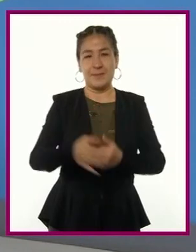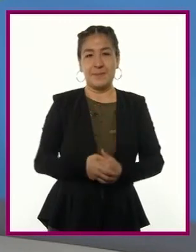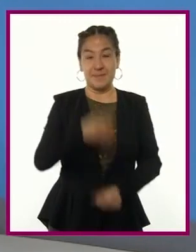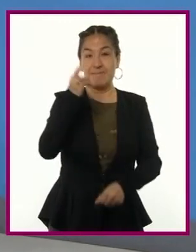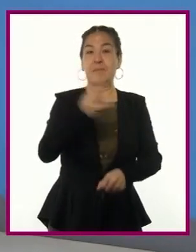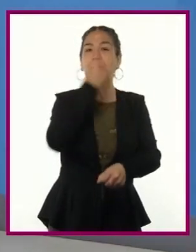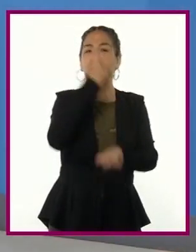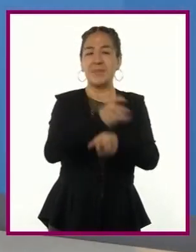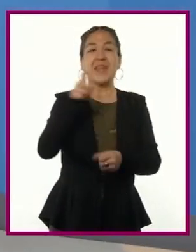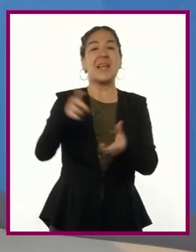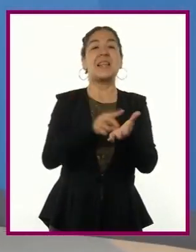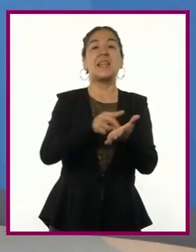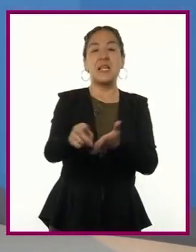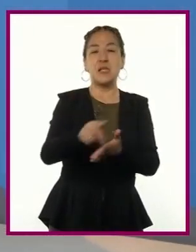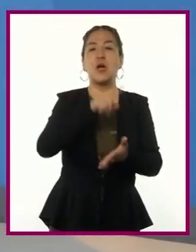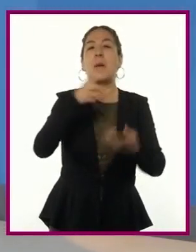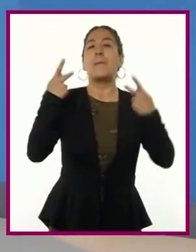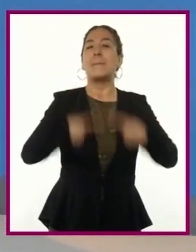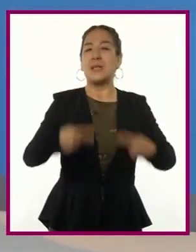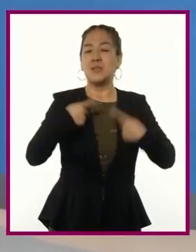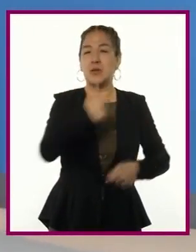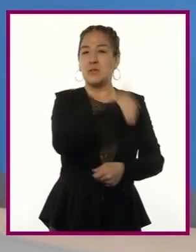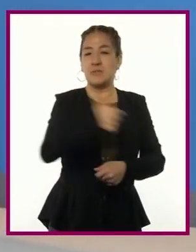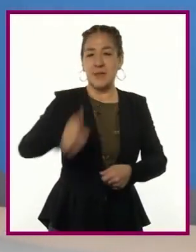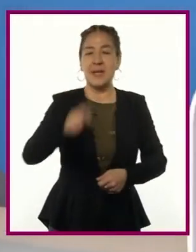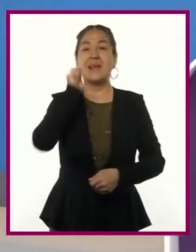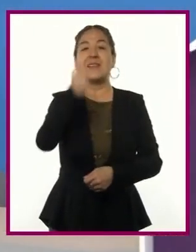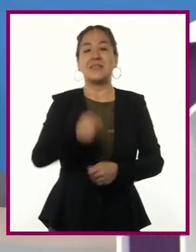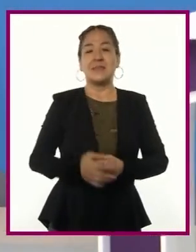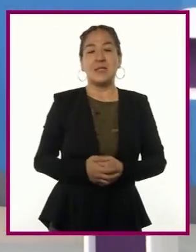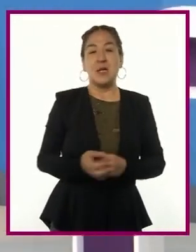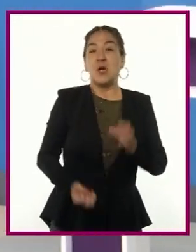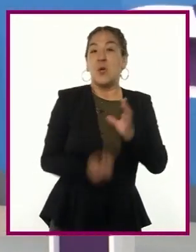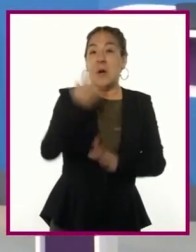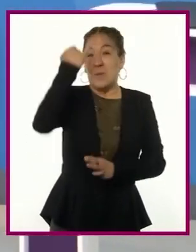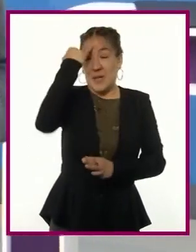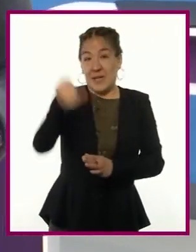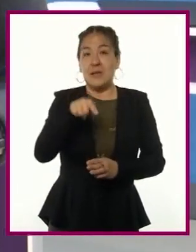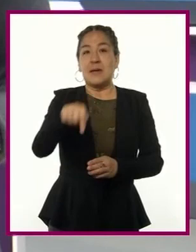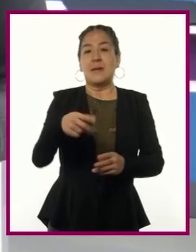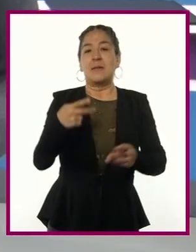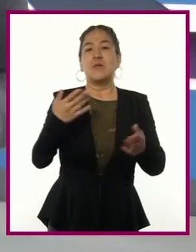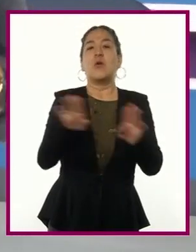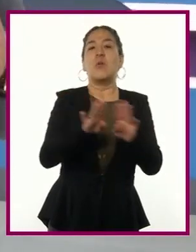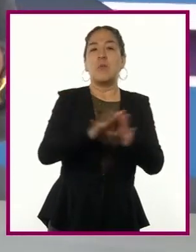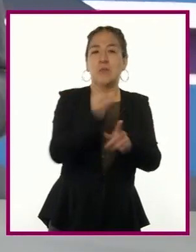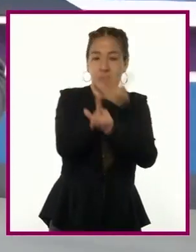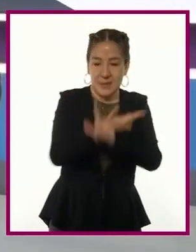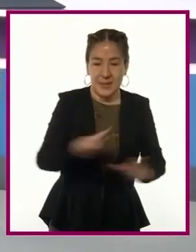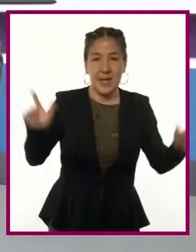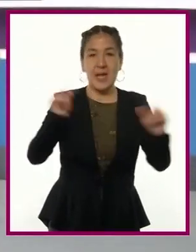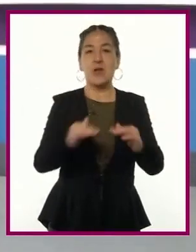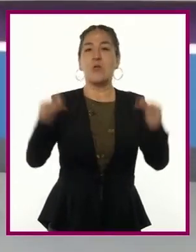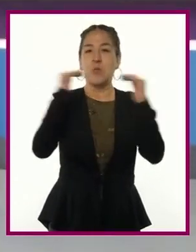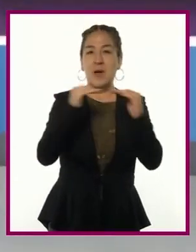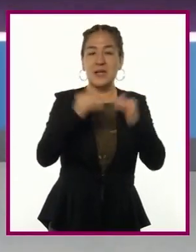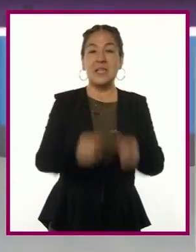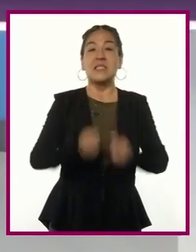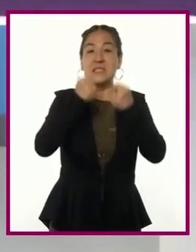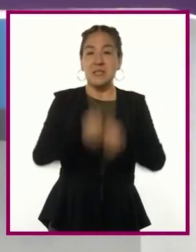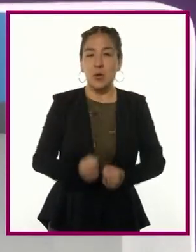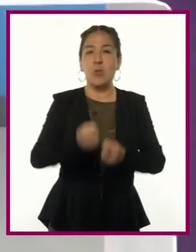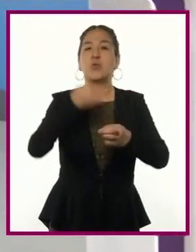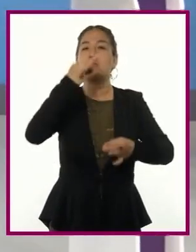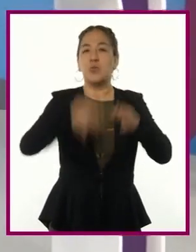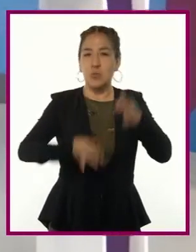lugar, los derechos del individuo, esto es, el arribo de los ideales vanguardistas de libertad, igualdad, seguridad